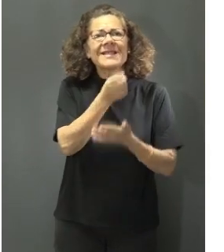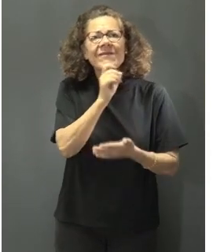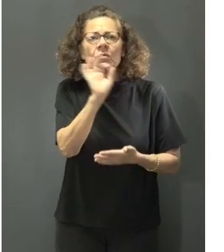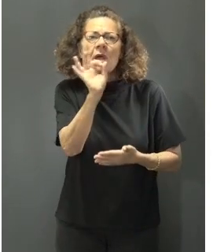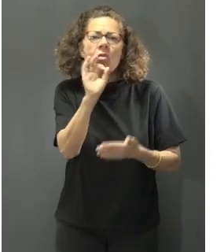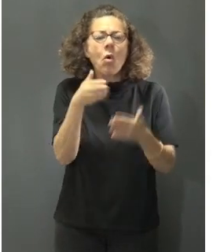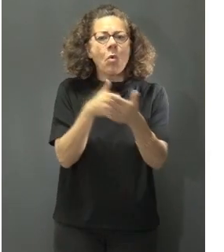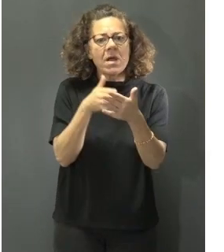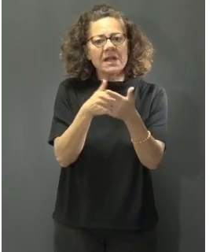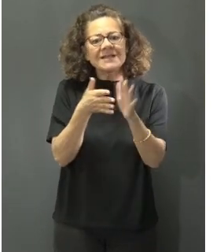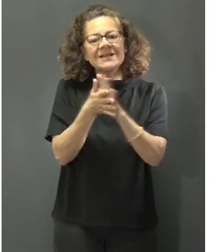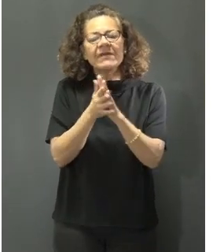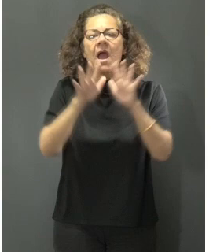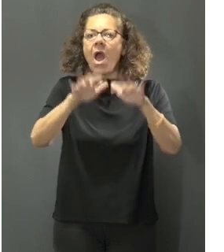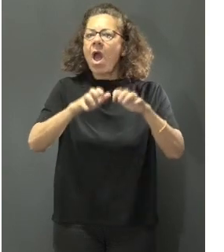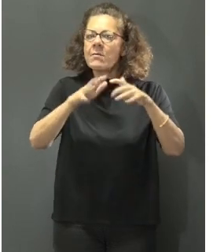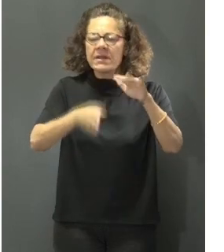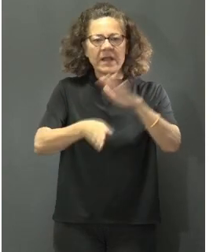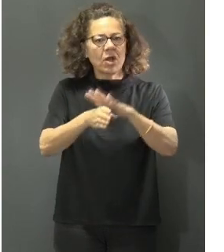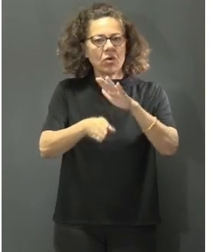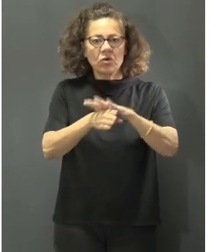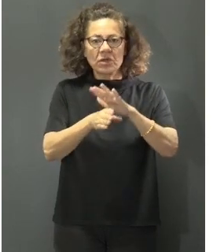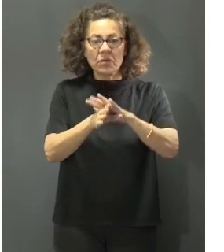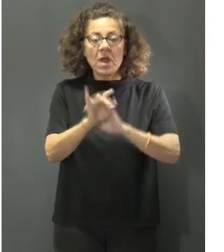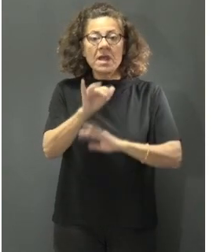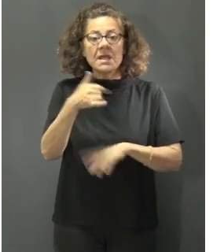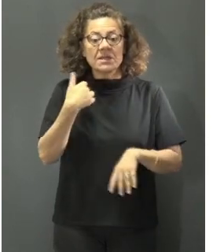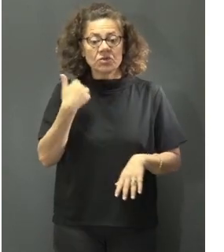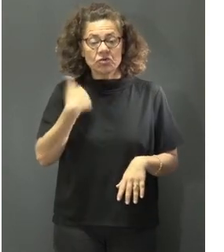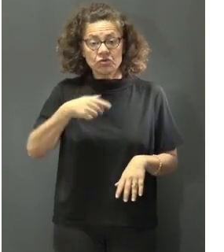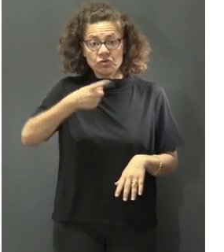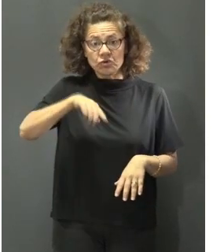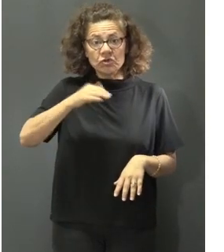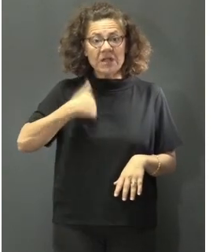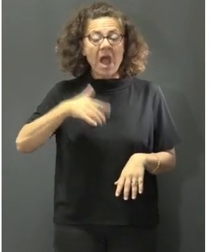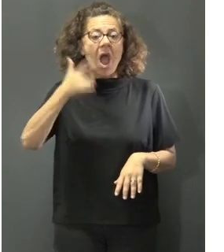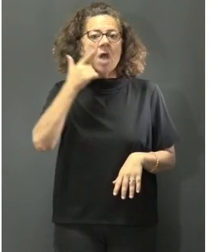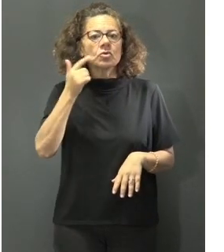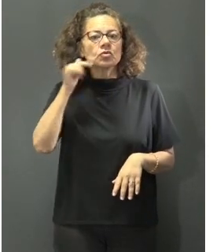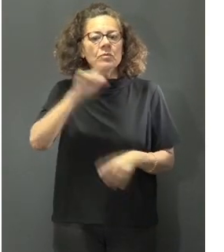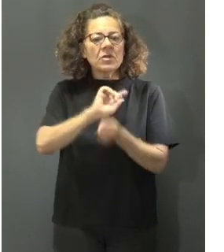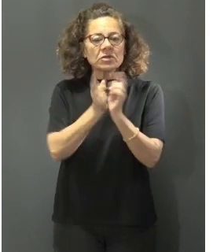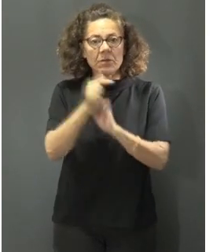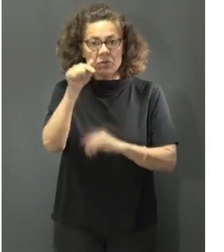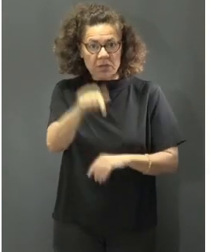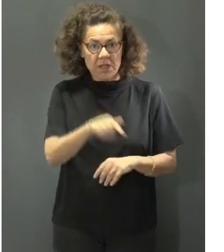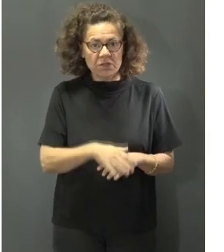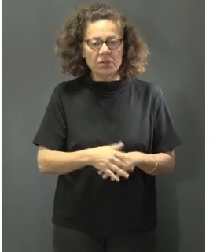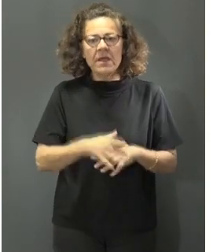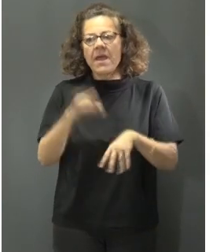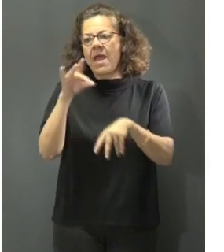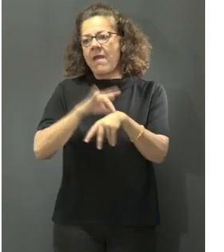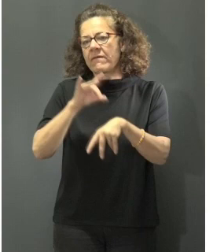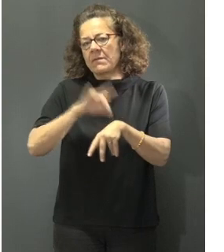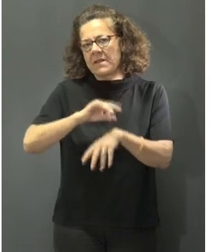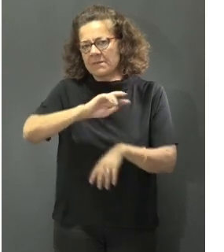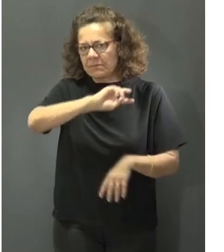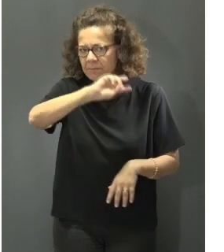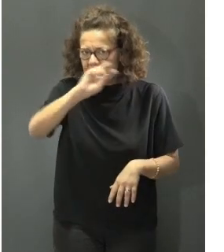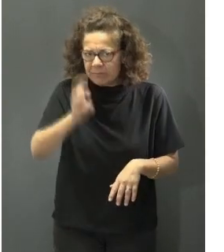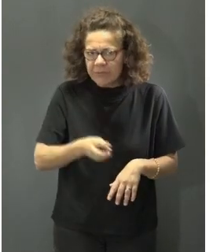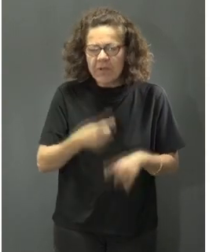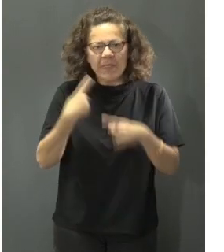es un aprendizaje continuo y estamos de alguna manera acostumbrados a esos cambios, ¿no? A enfermedades diferentes,